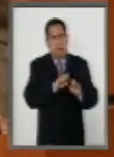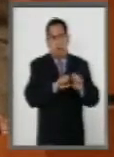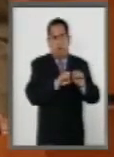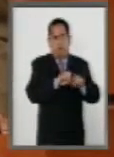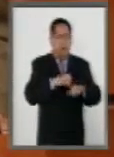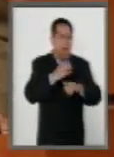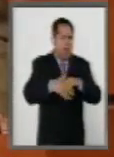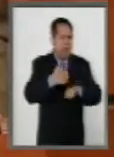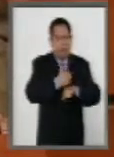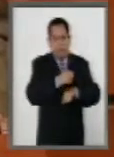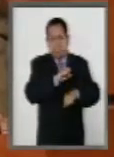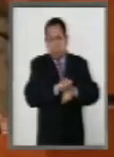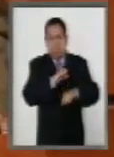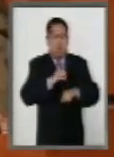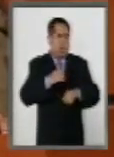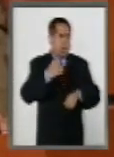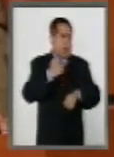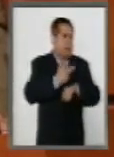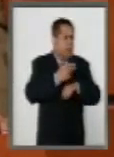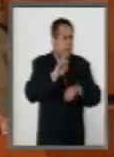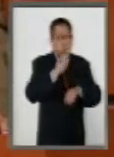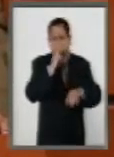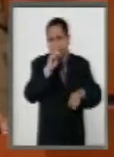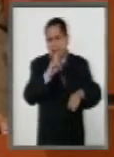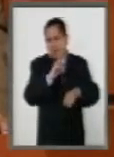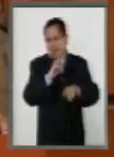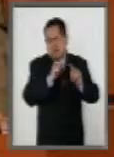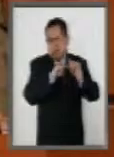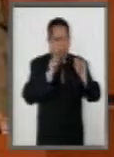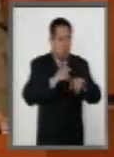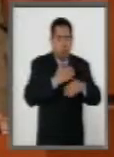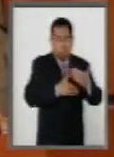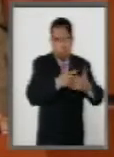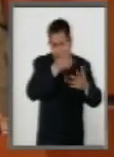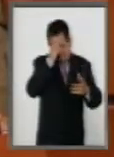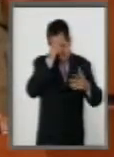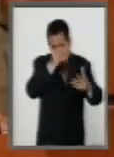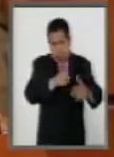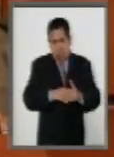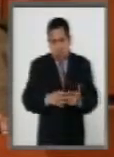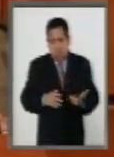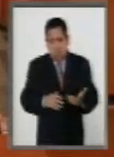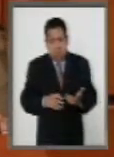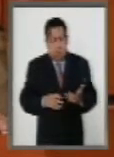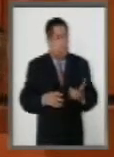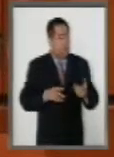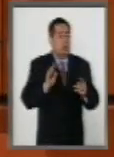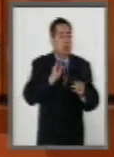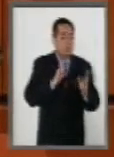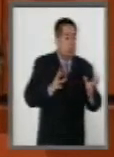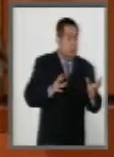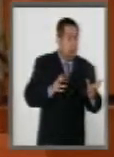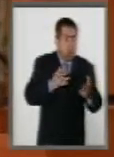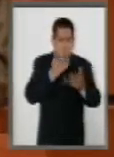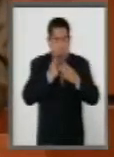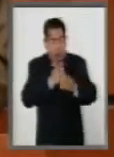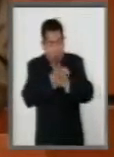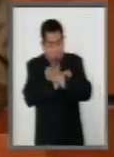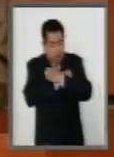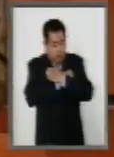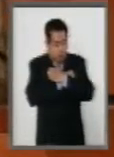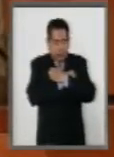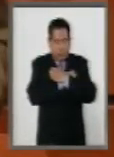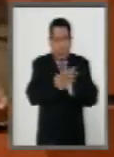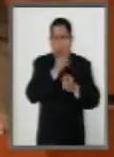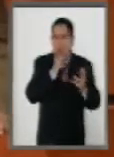grados, hasta licenciatura. Creo que eso es muy importante. No hay reinserción si no se tiene